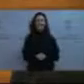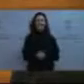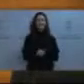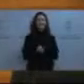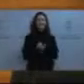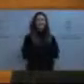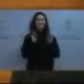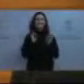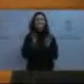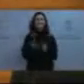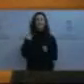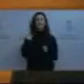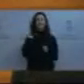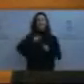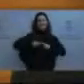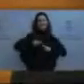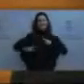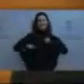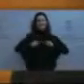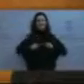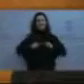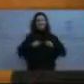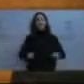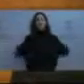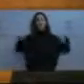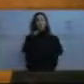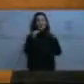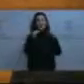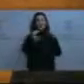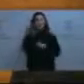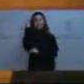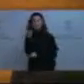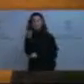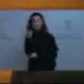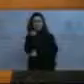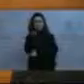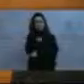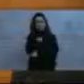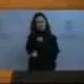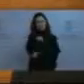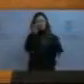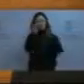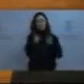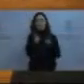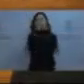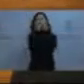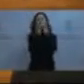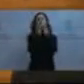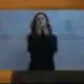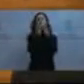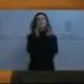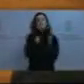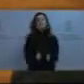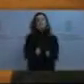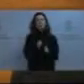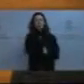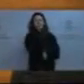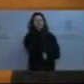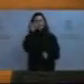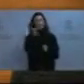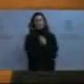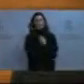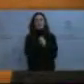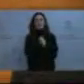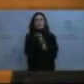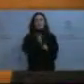director gerente, cada 15 días de jueves a viernes, estaba íntegramente, por lo que se ve, en Madrid, trabajando en el